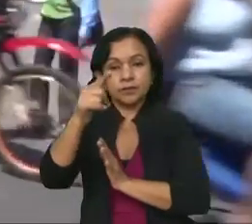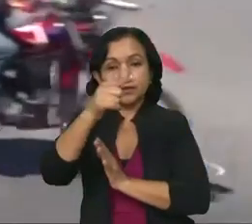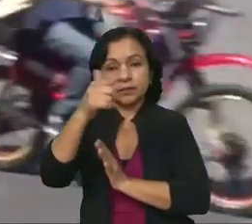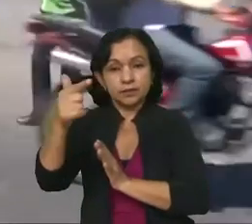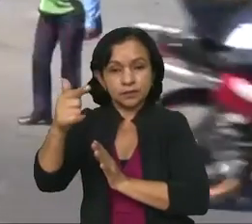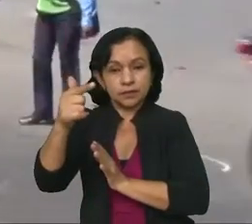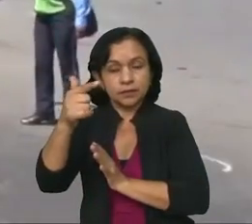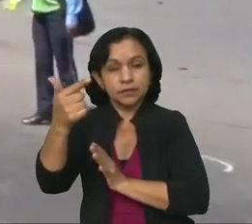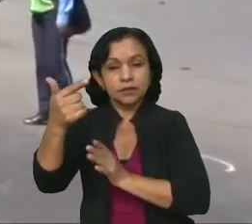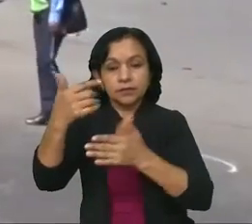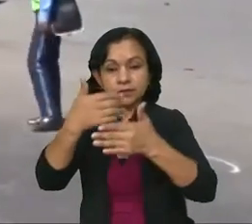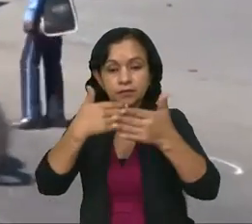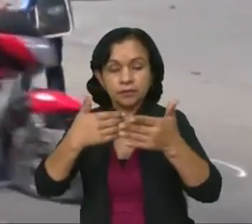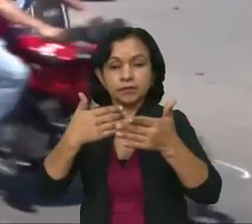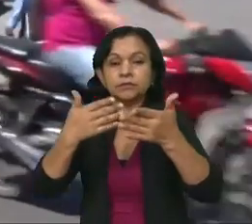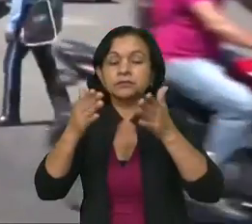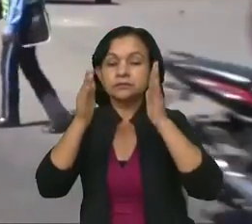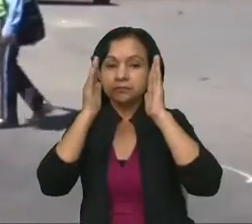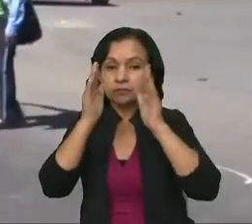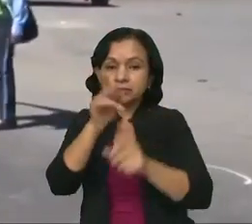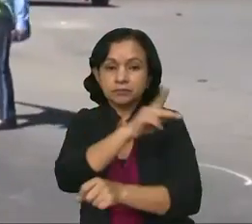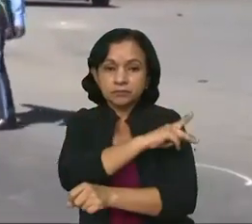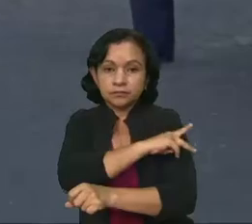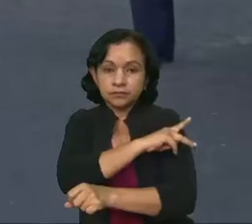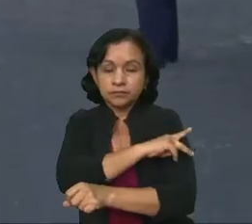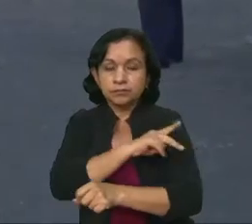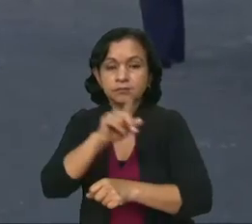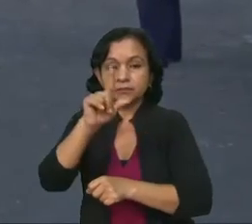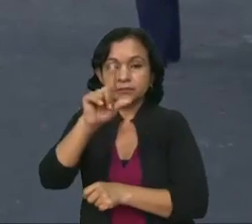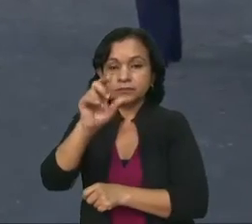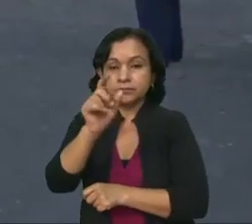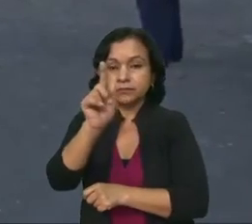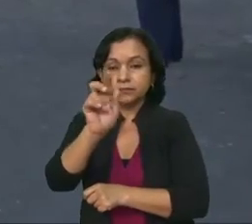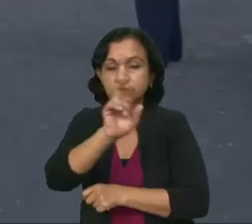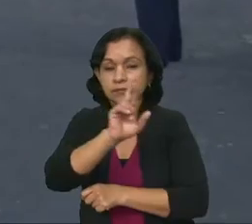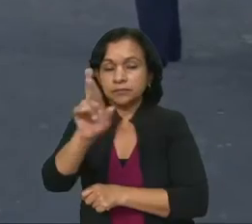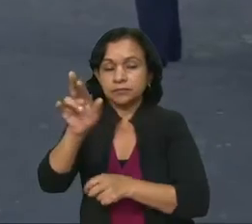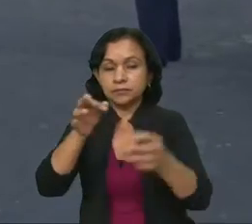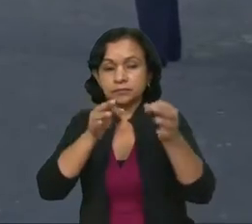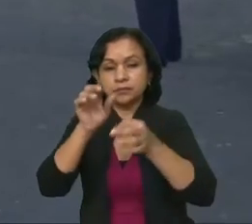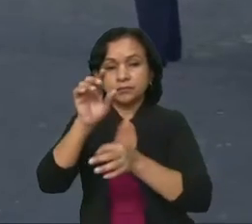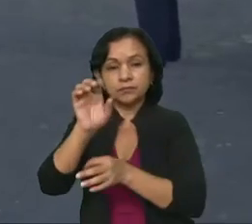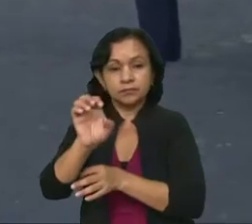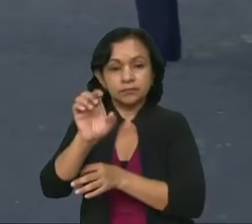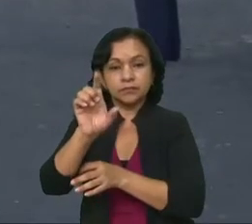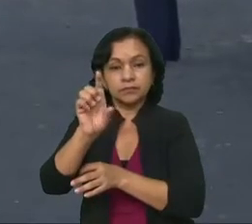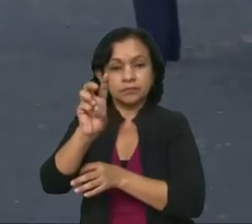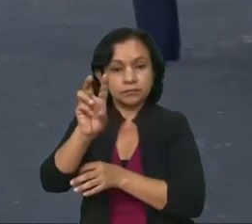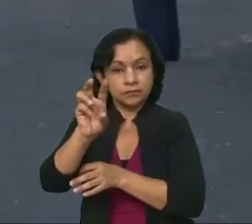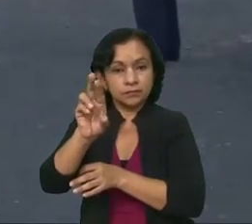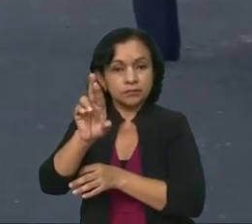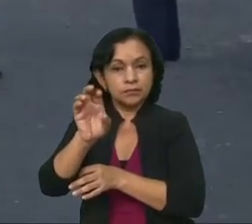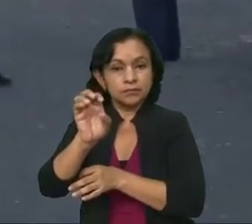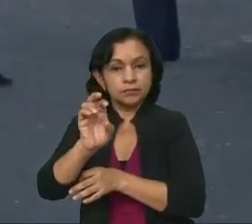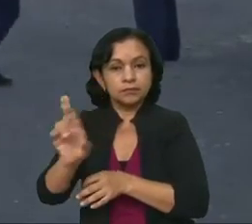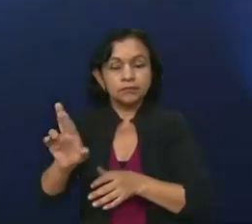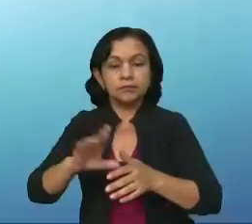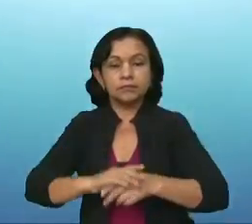15.876 solicitudes de servicio. Con cámara de Lester Mora, para el canal parlamentario les informó Elmer